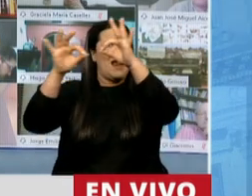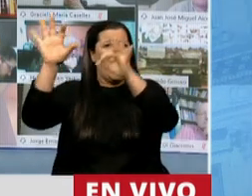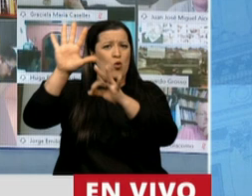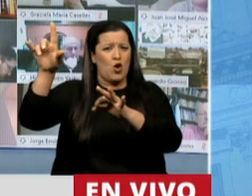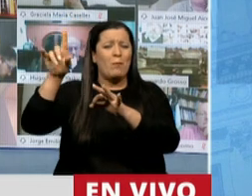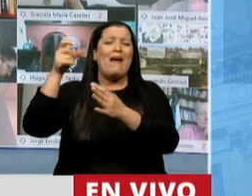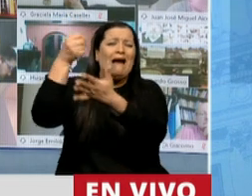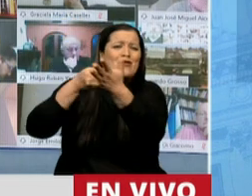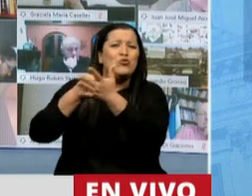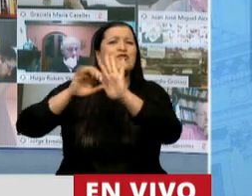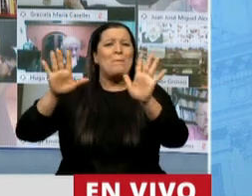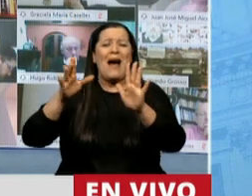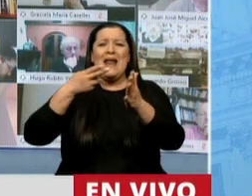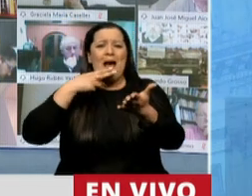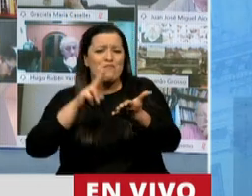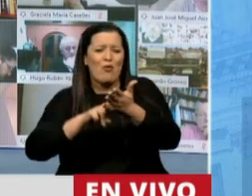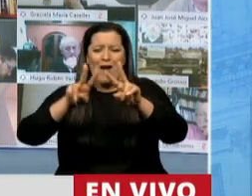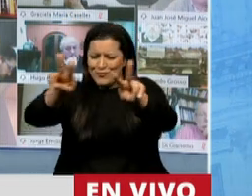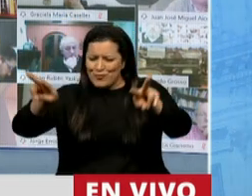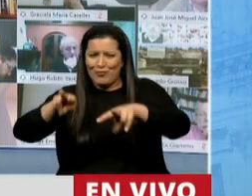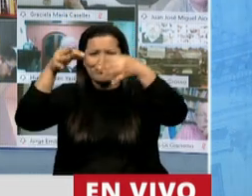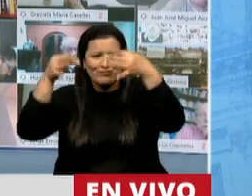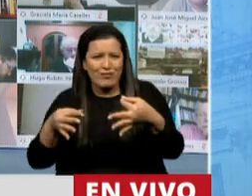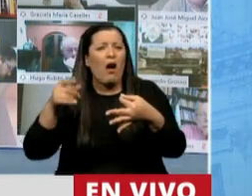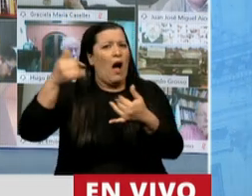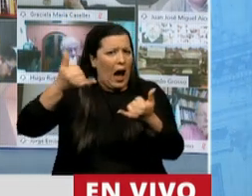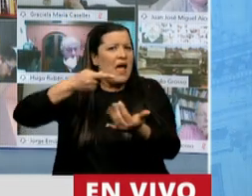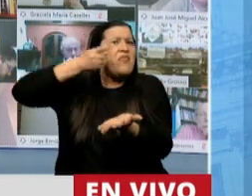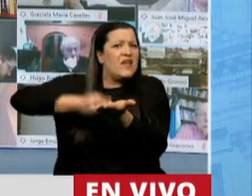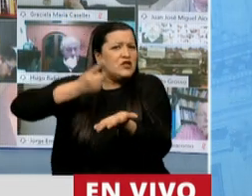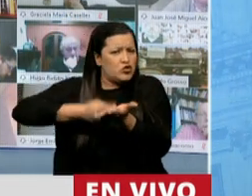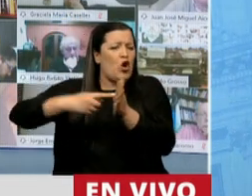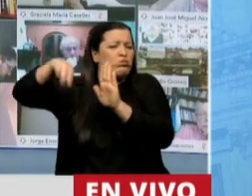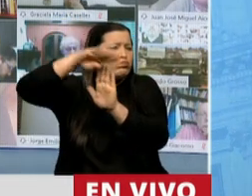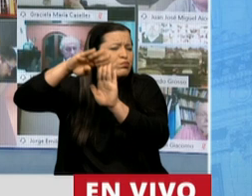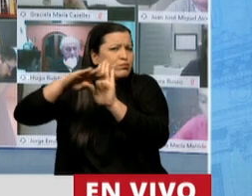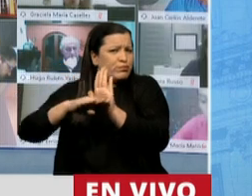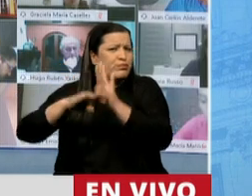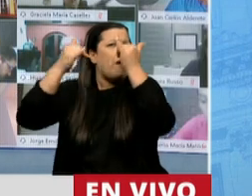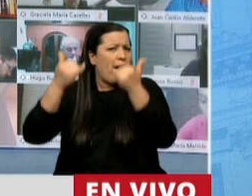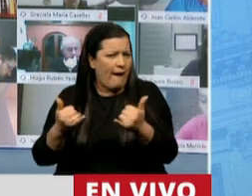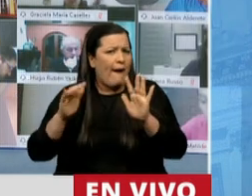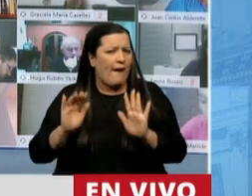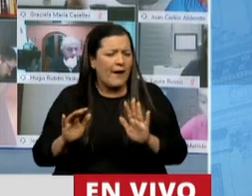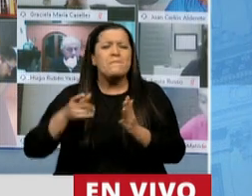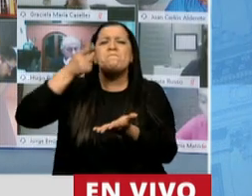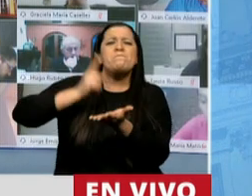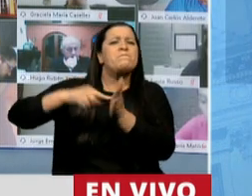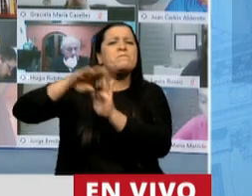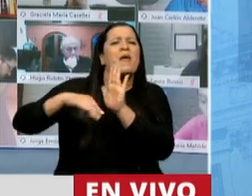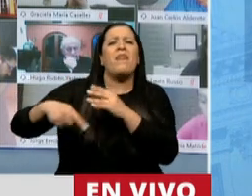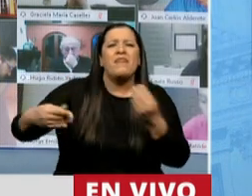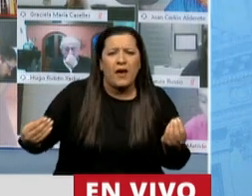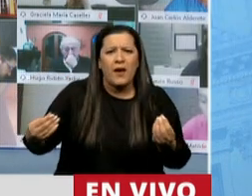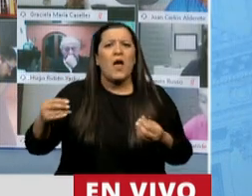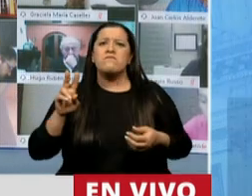la eradicación fiscal está tomando medidas eh que consisten entre otras eh